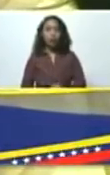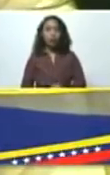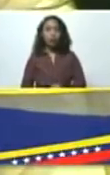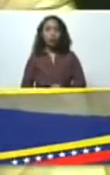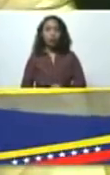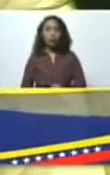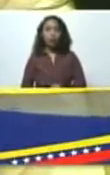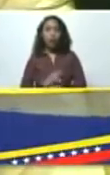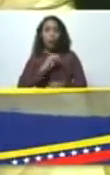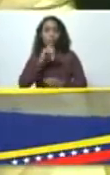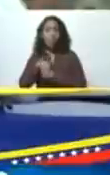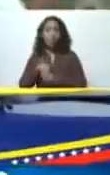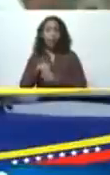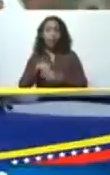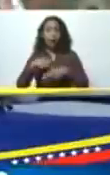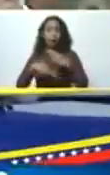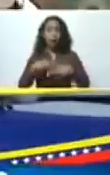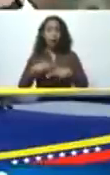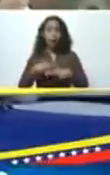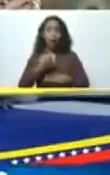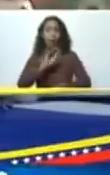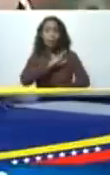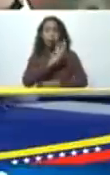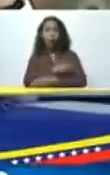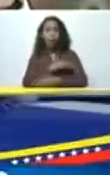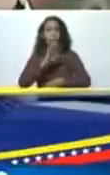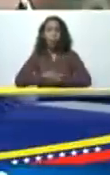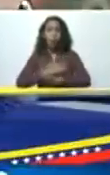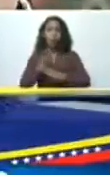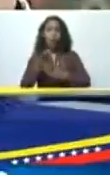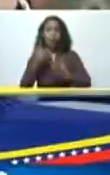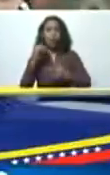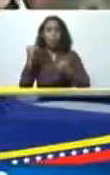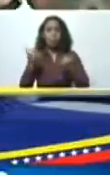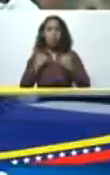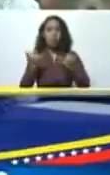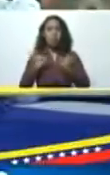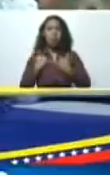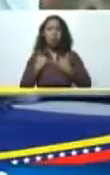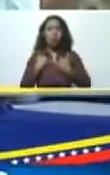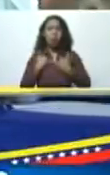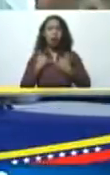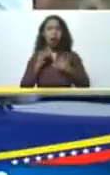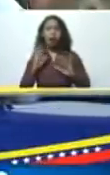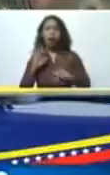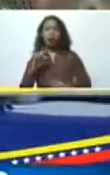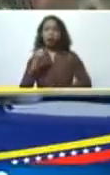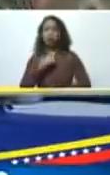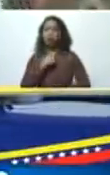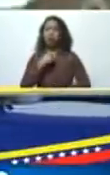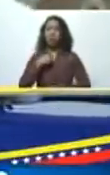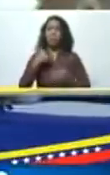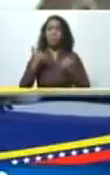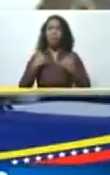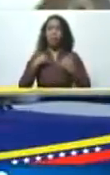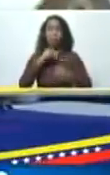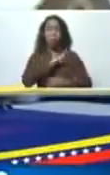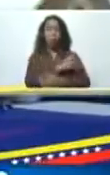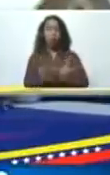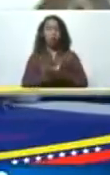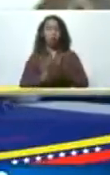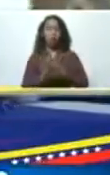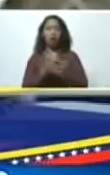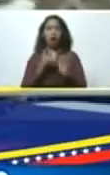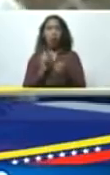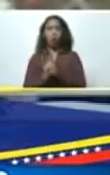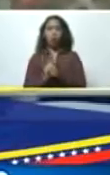entren a la revolución para acceder al poder, por el poder en sí mismo, por el poder en sí mismo. Y lo